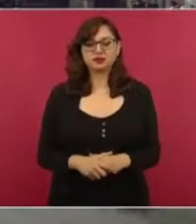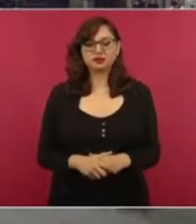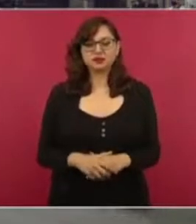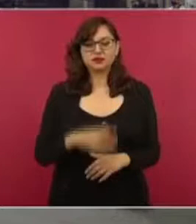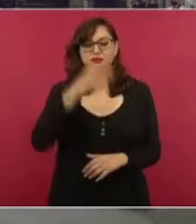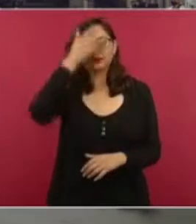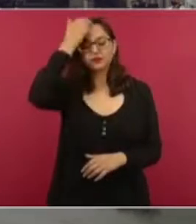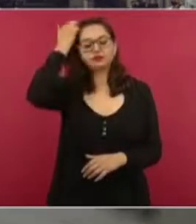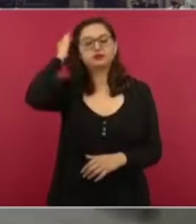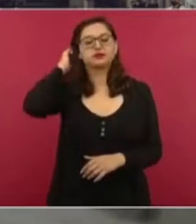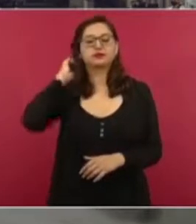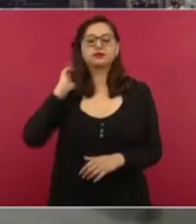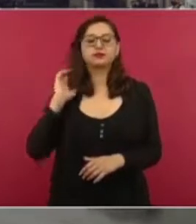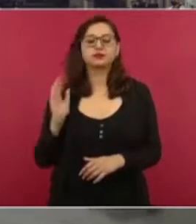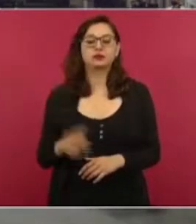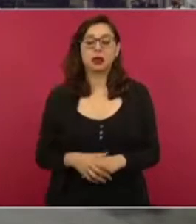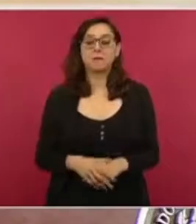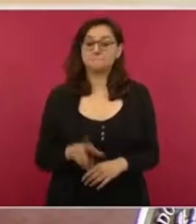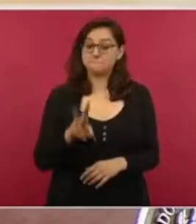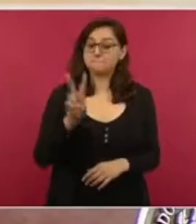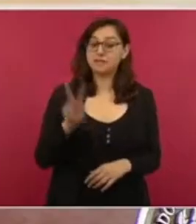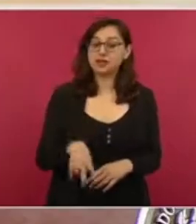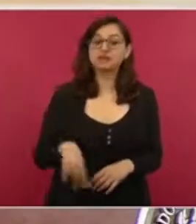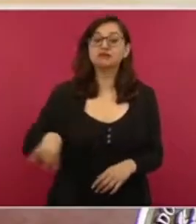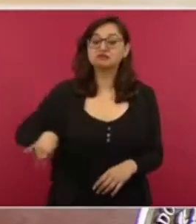Pero es muy interesante esto.